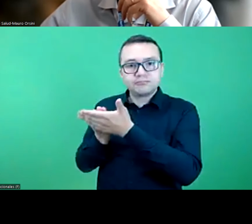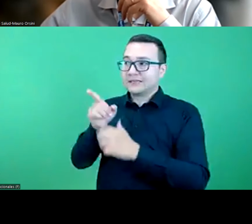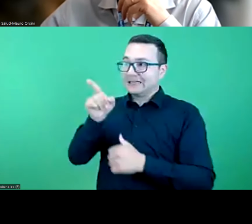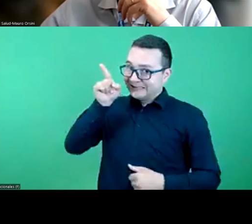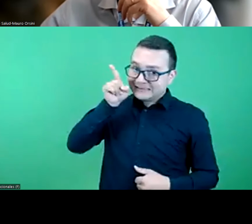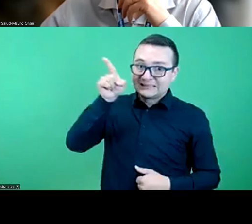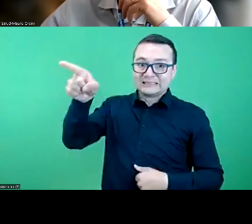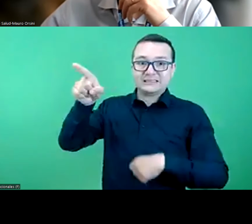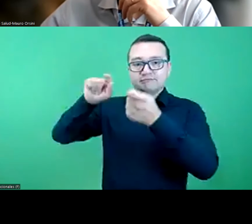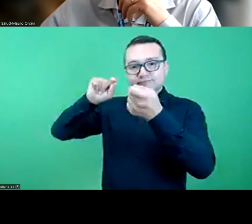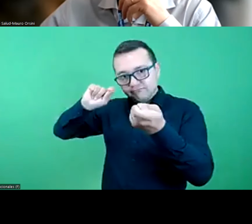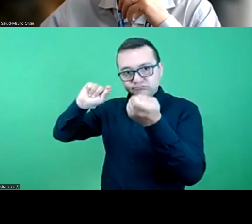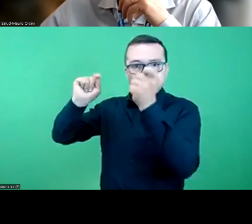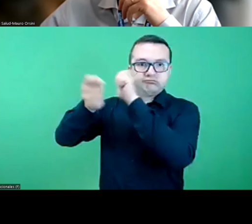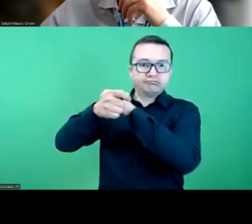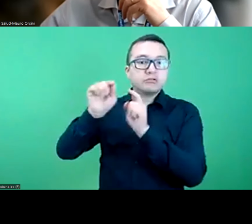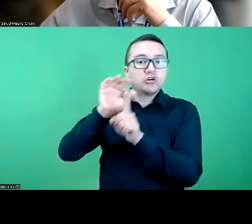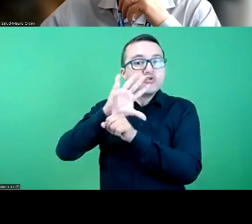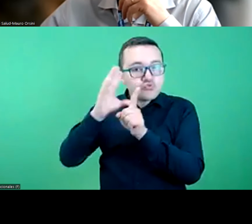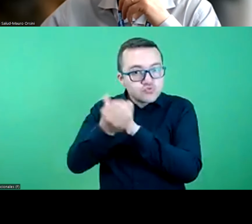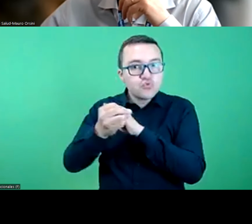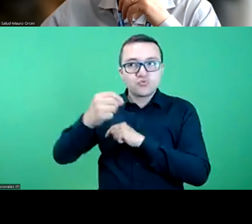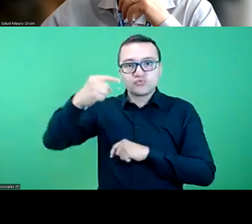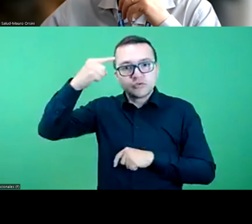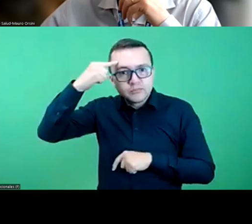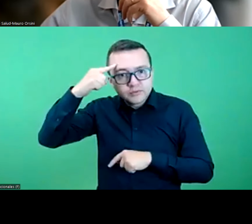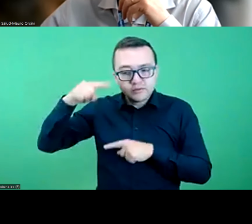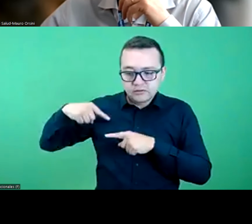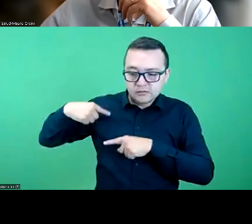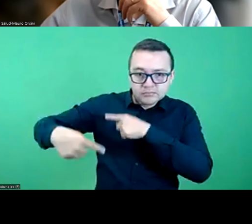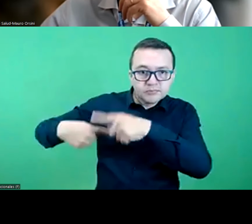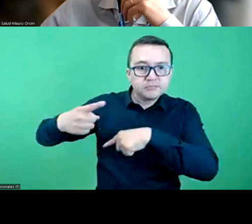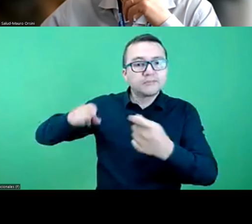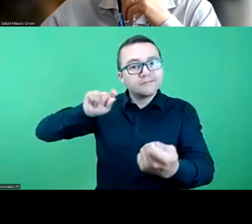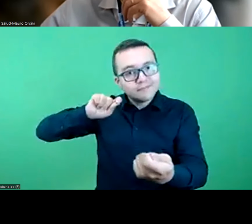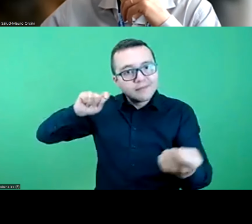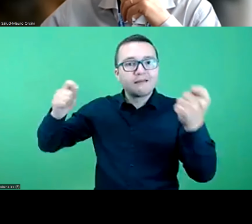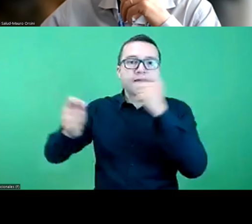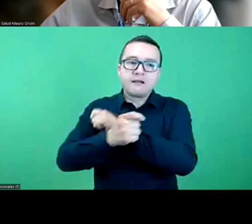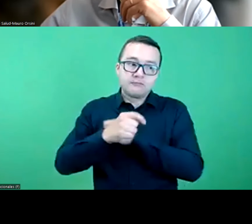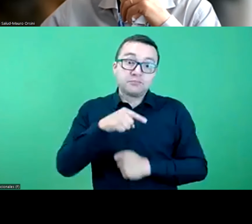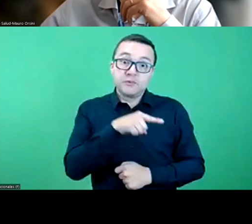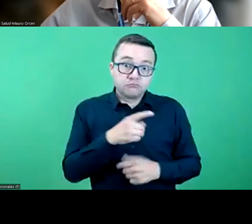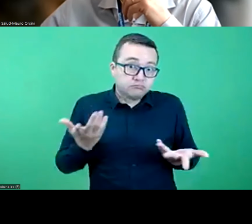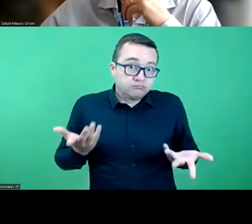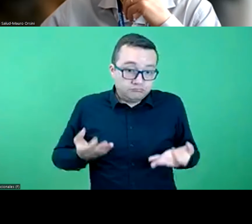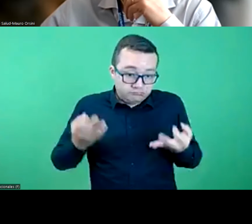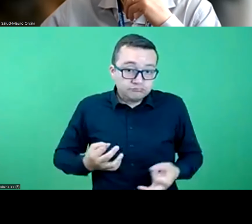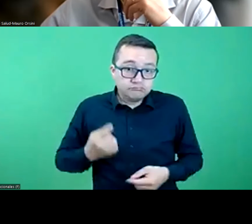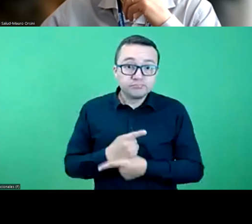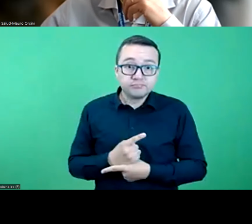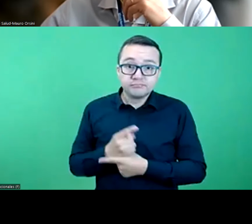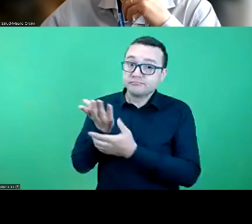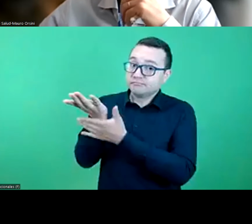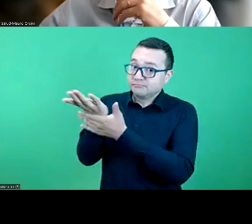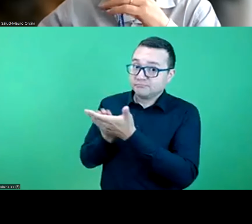cultura lleguen a implementarse. Una demanda que creo que es muy legítima. Y para cerrar